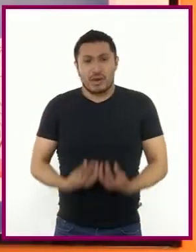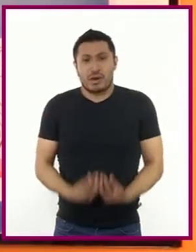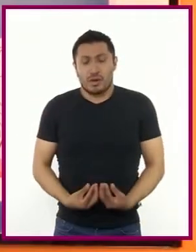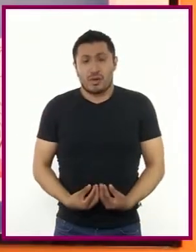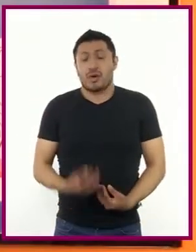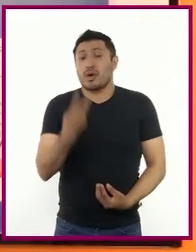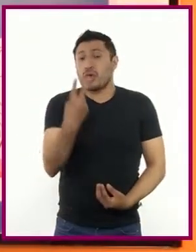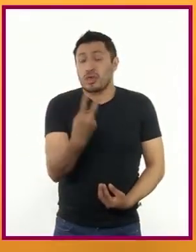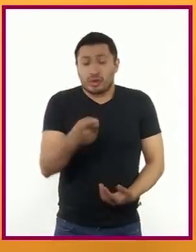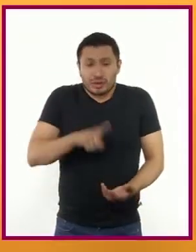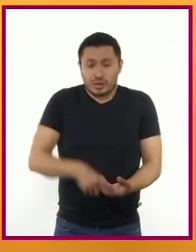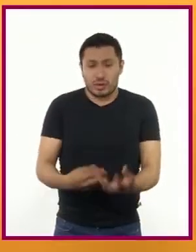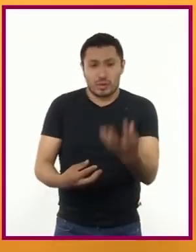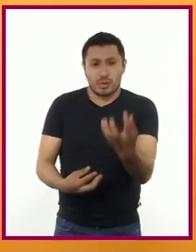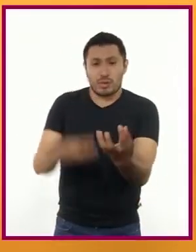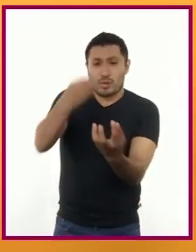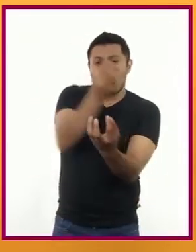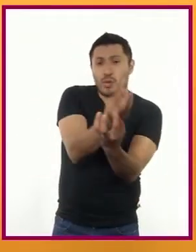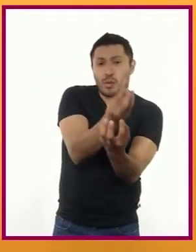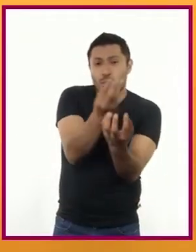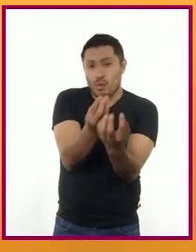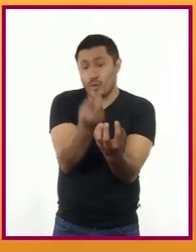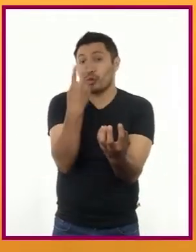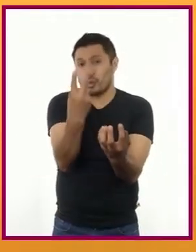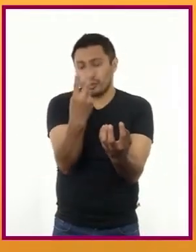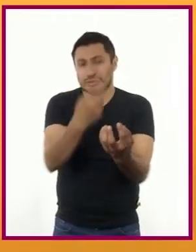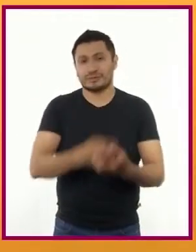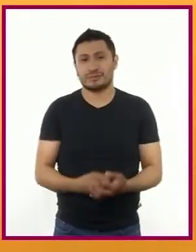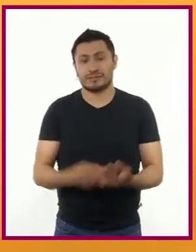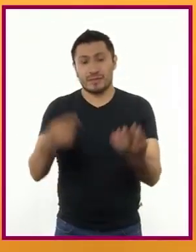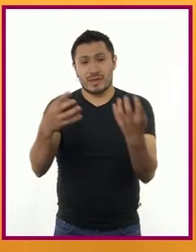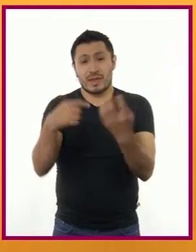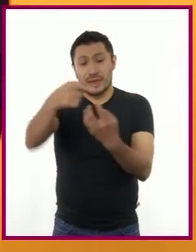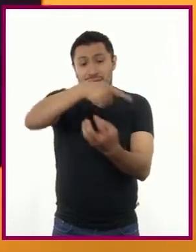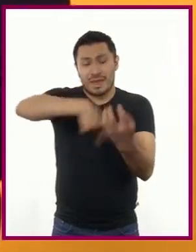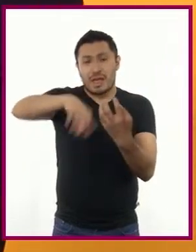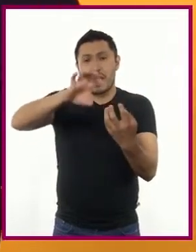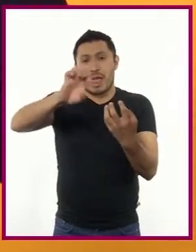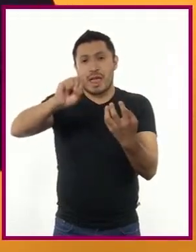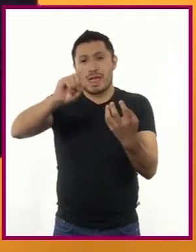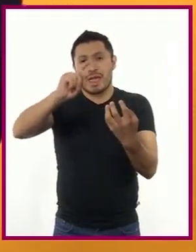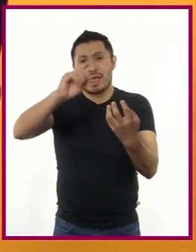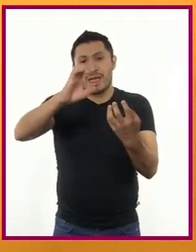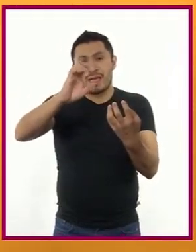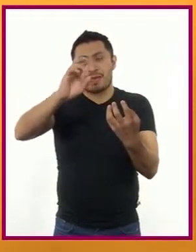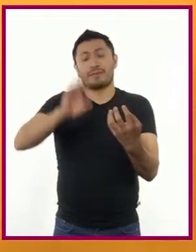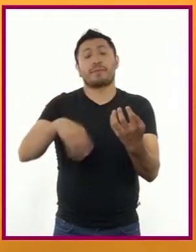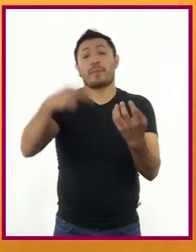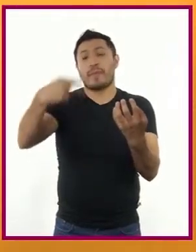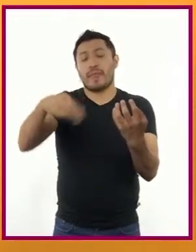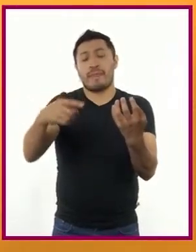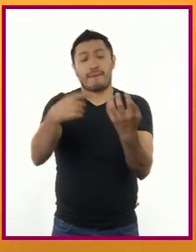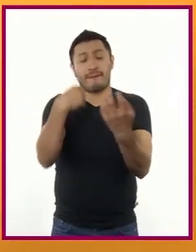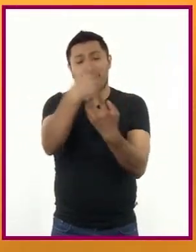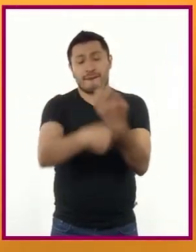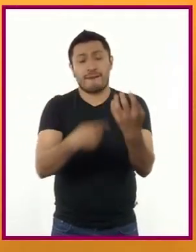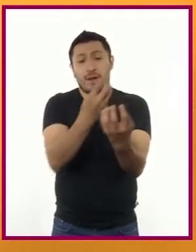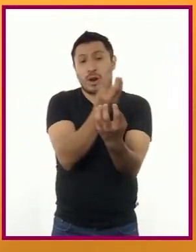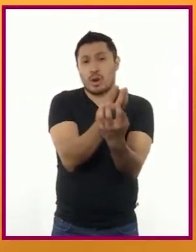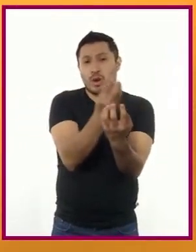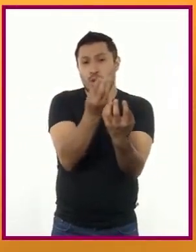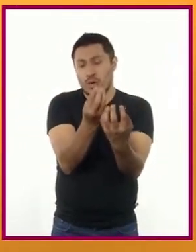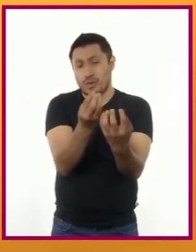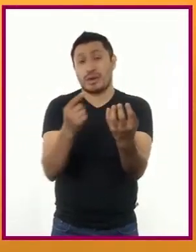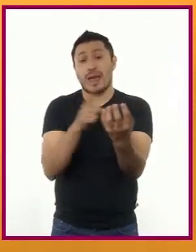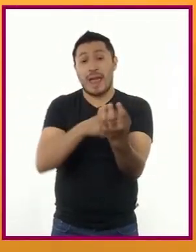en el escroto. Muy interesante. Entonces, con esta información podemos colocar el siguiente subtítulo